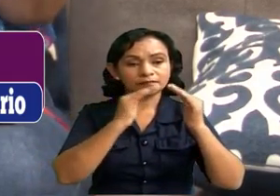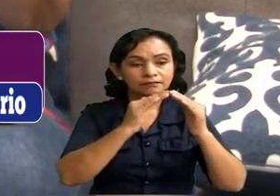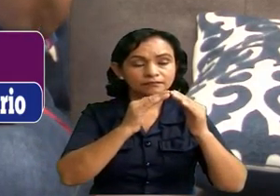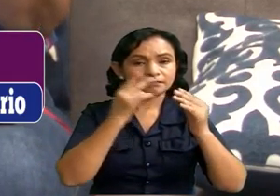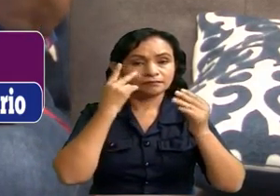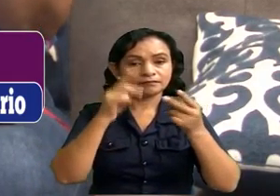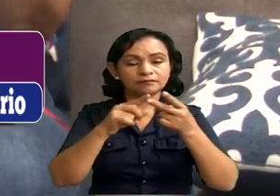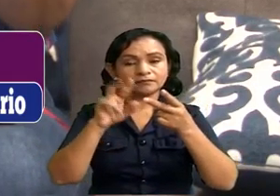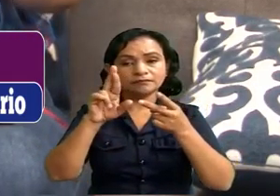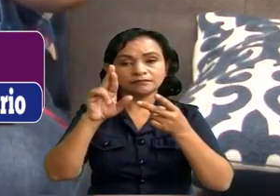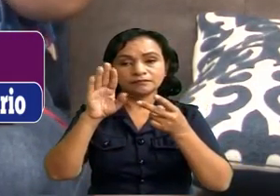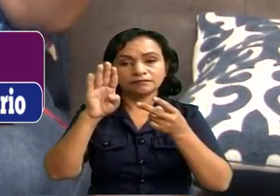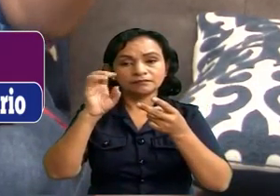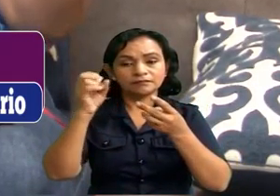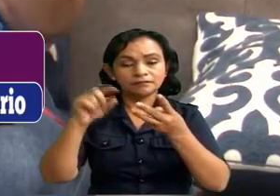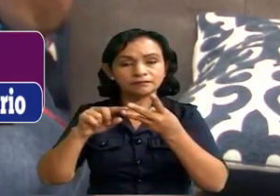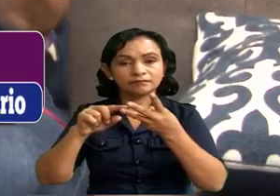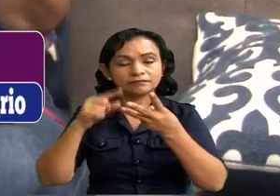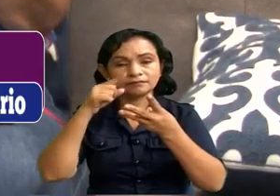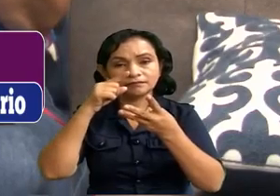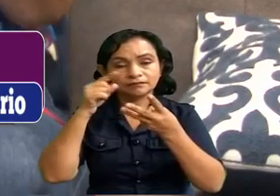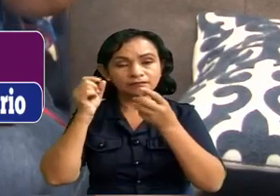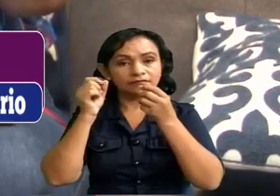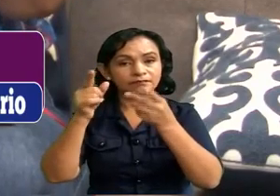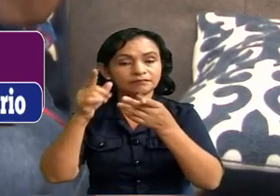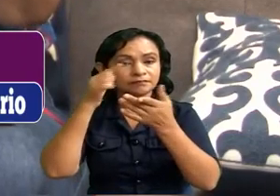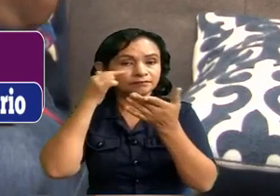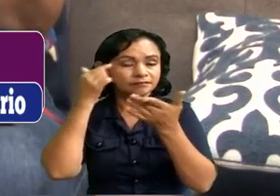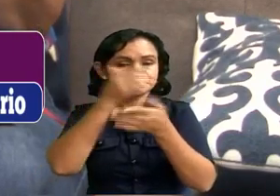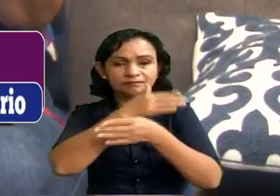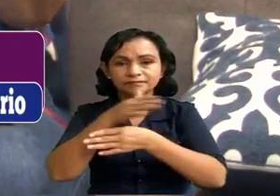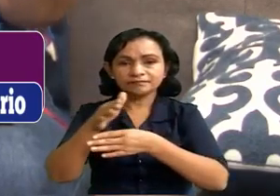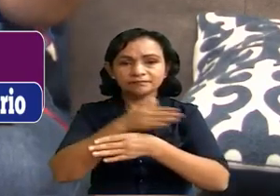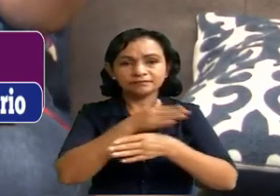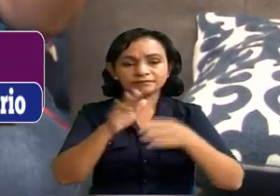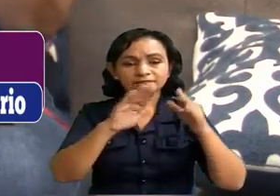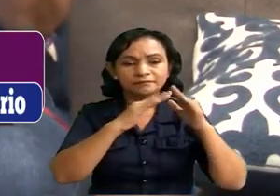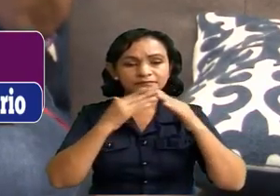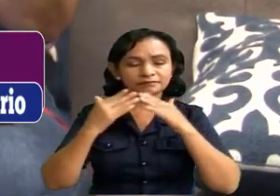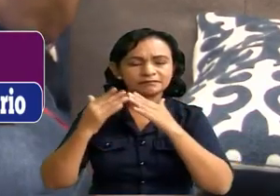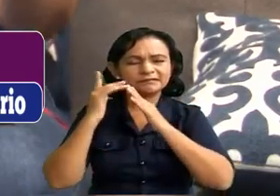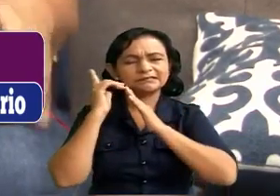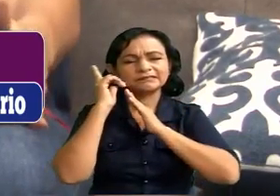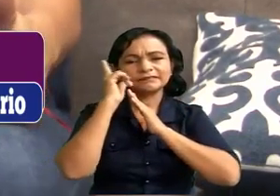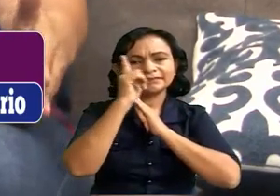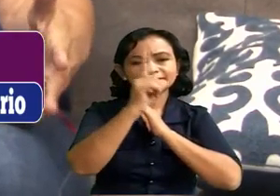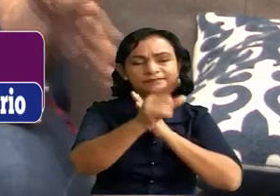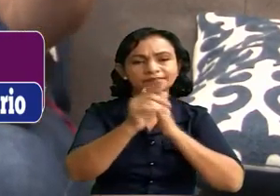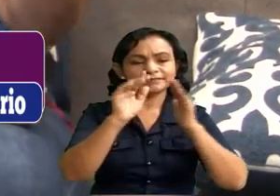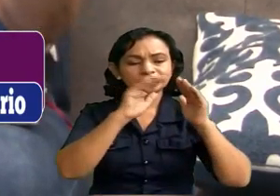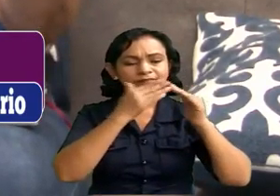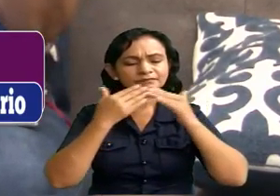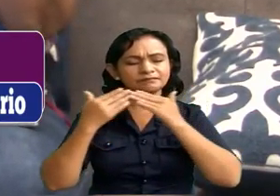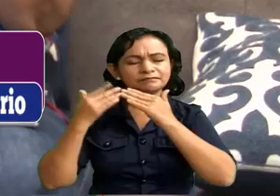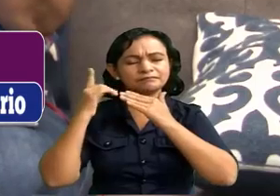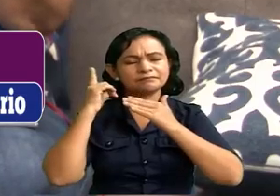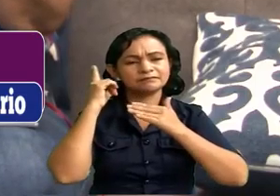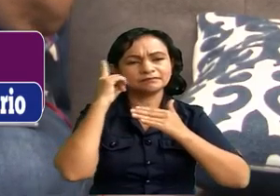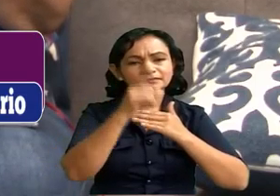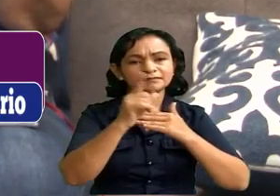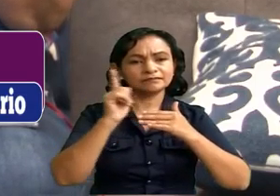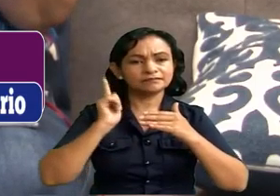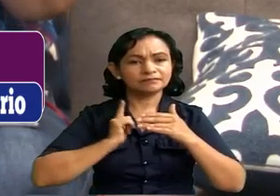misión Robinson, misión Milagro. Entonces son diferentes, misión barrio adentro, por ejemplo, una misión del barrio adentro es